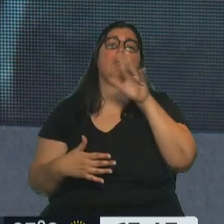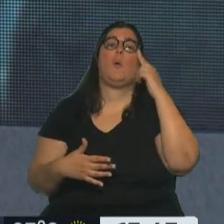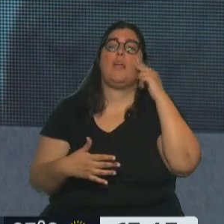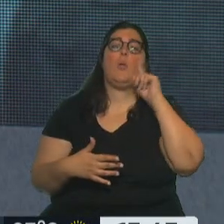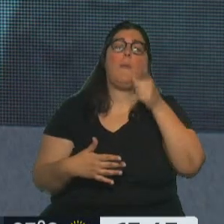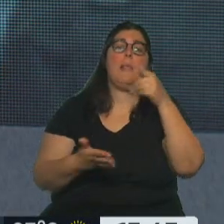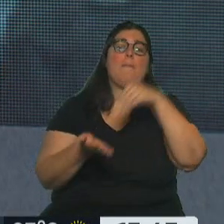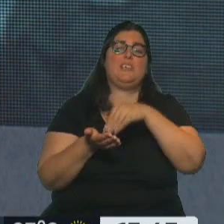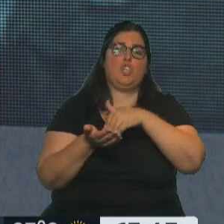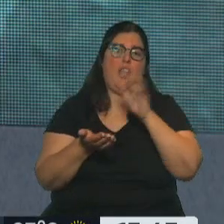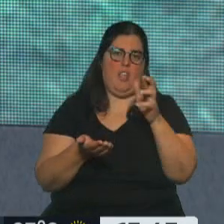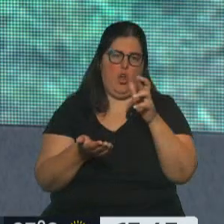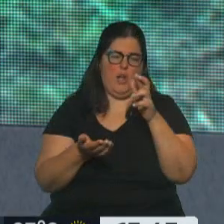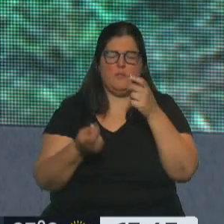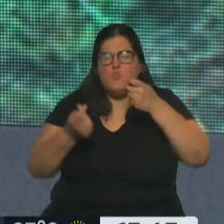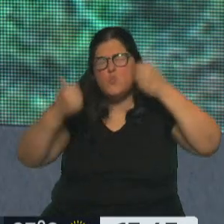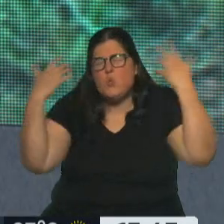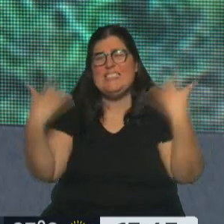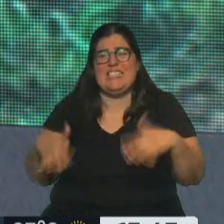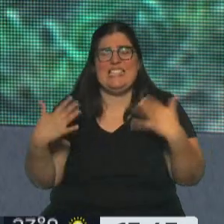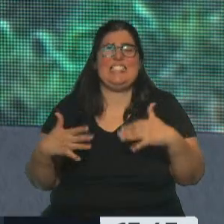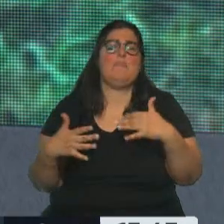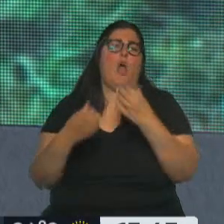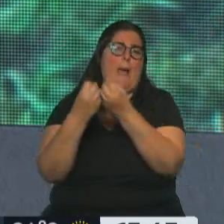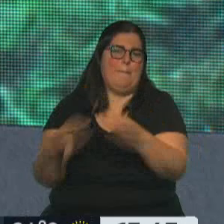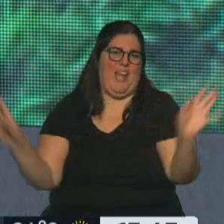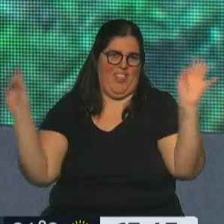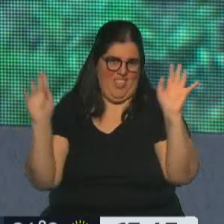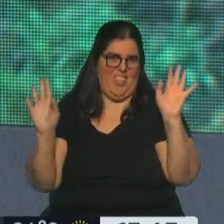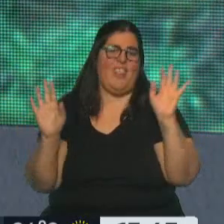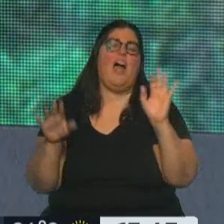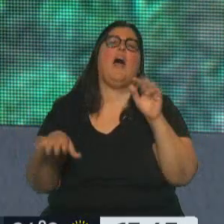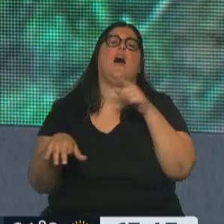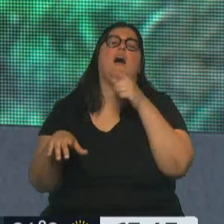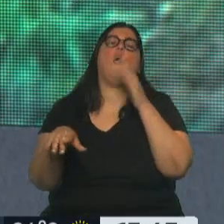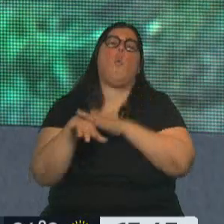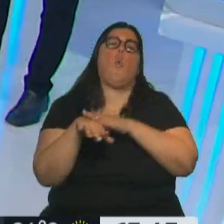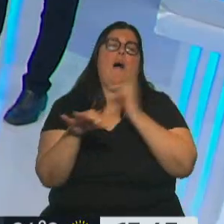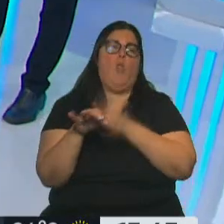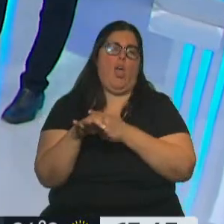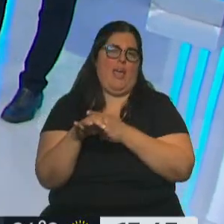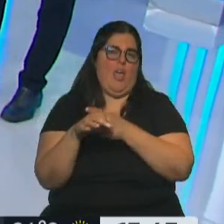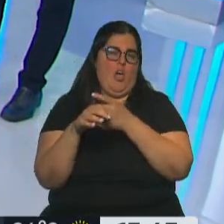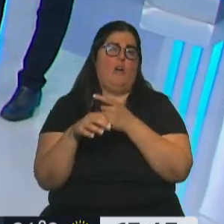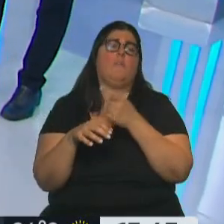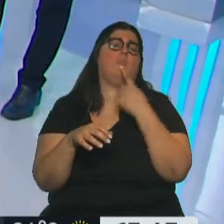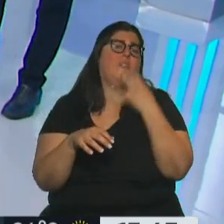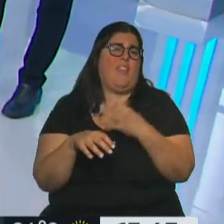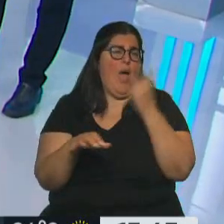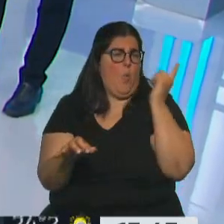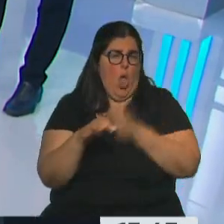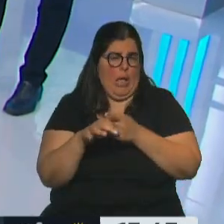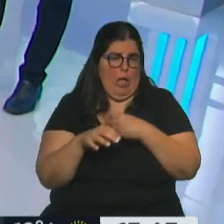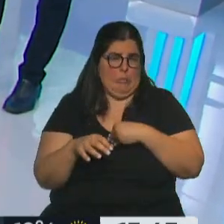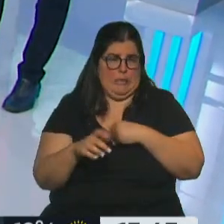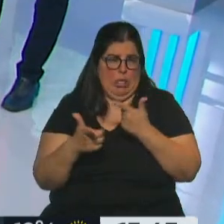millones de dólares. Digamos, bueno. Es muchísima las pérdidas que se generan en Cuba por el bloqueo. Un bloqueo que no tiene ningún tipo de sentido, un